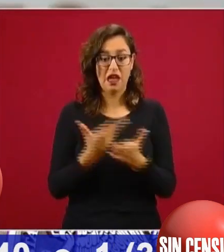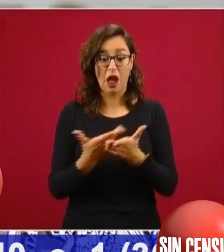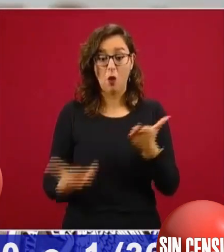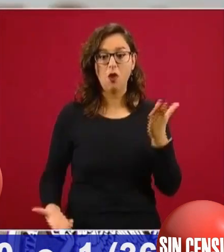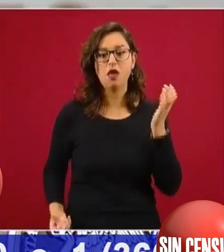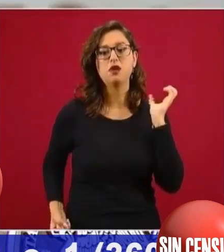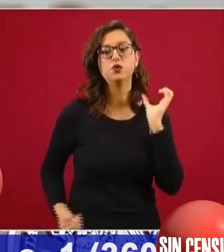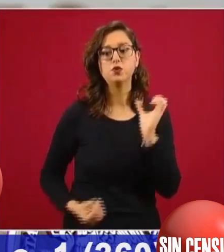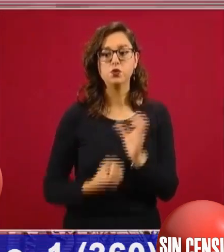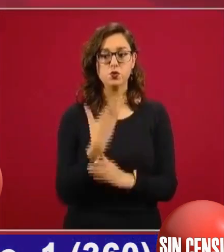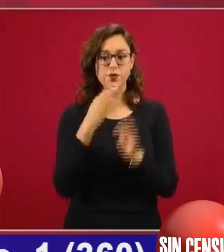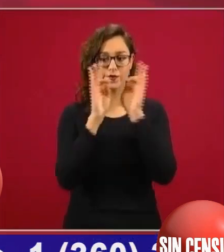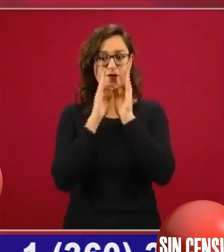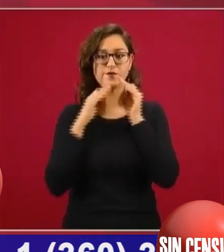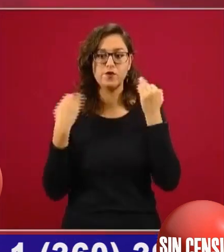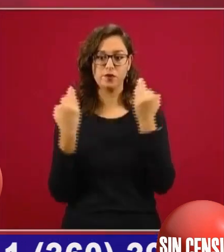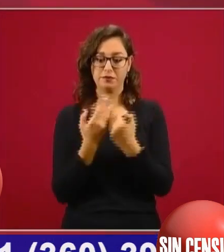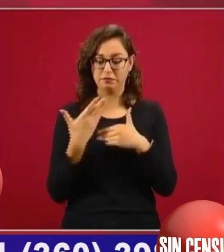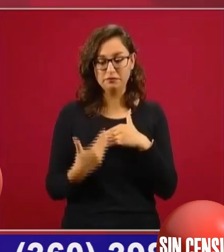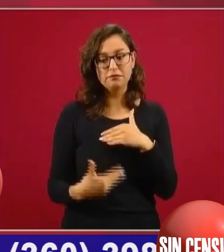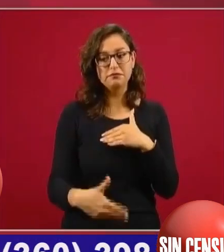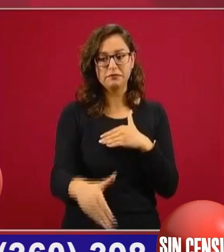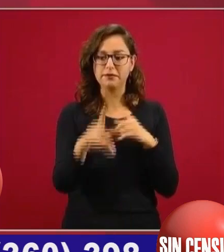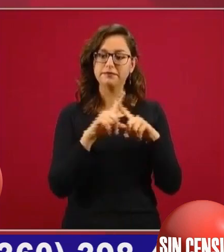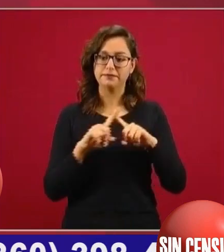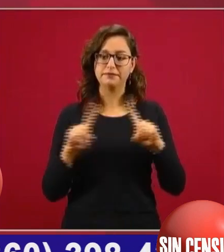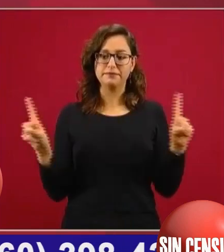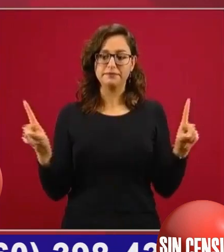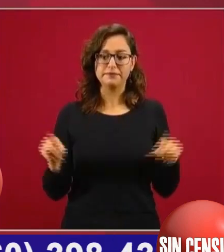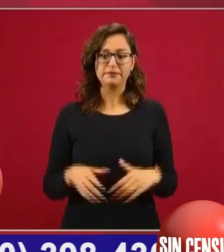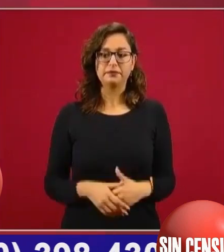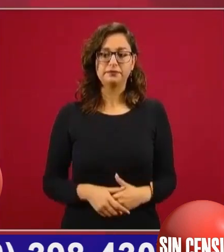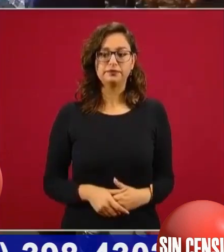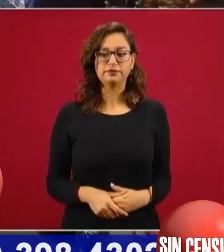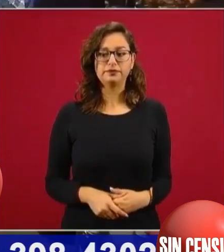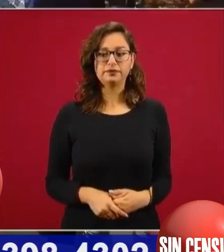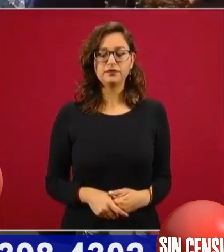es una vía distinta. Presidente, ahorita que dice que